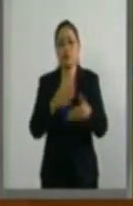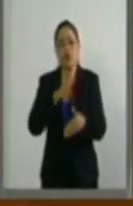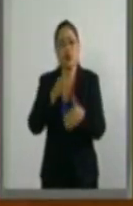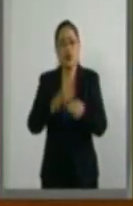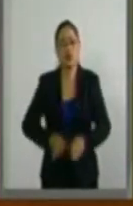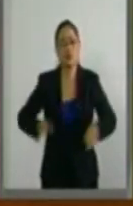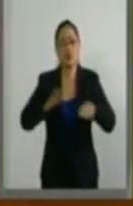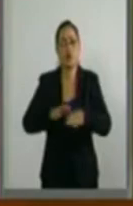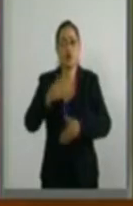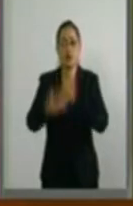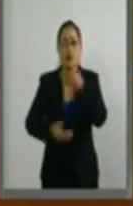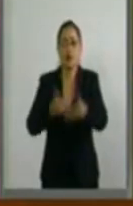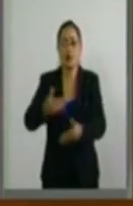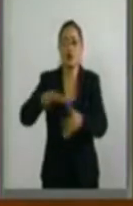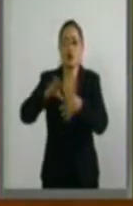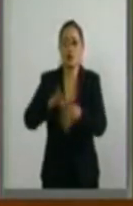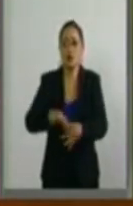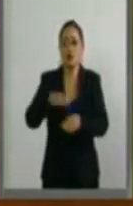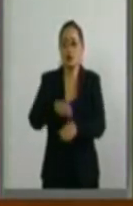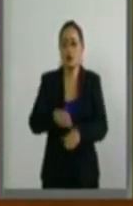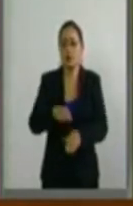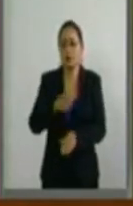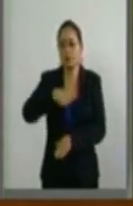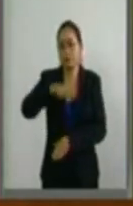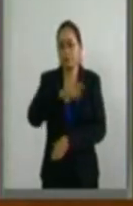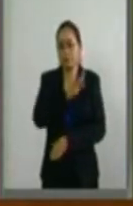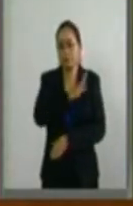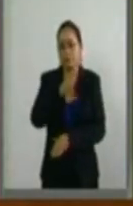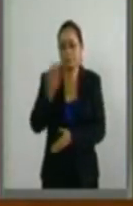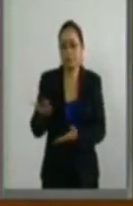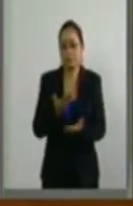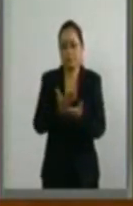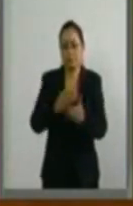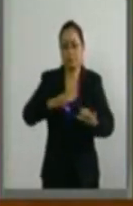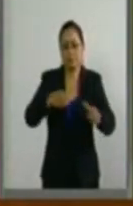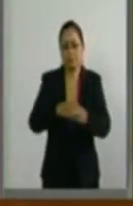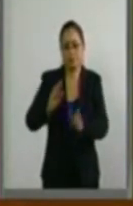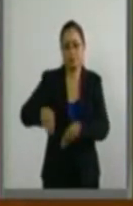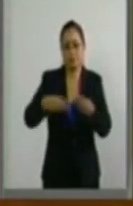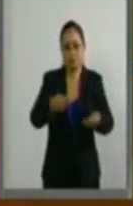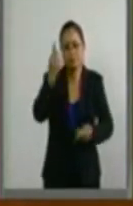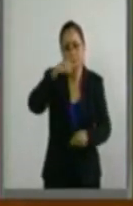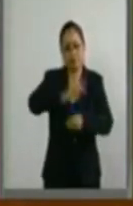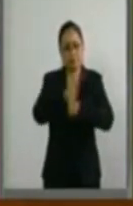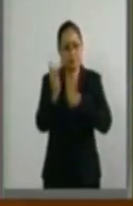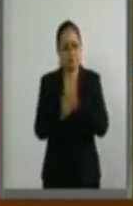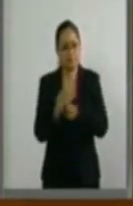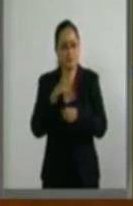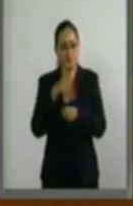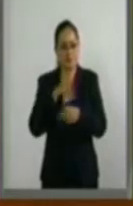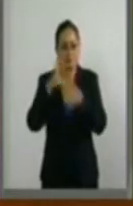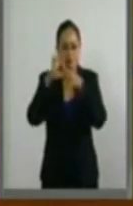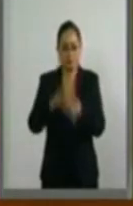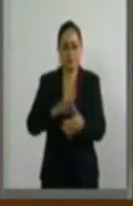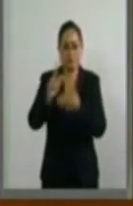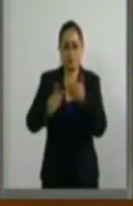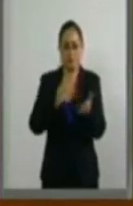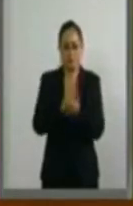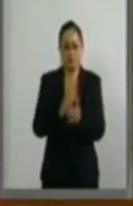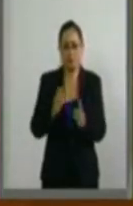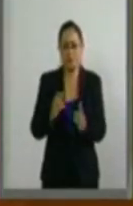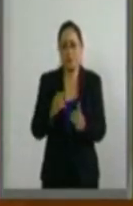paso fundamental para proporcionarle a nuestro país un instrumento institucional